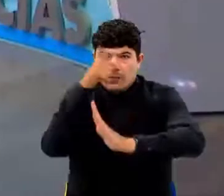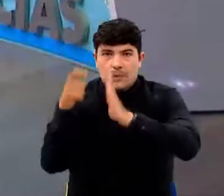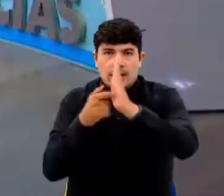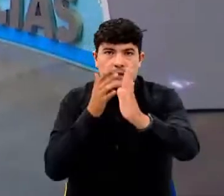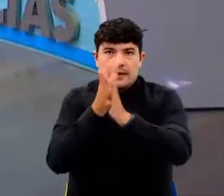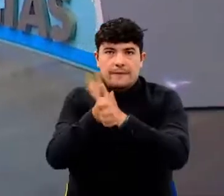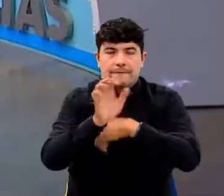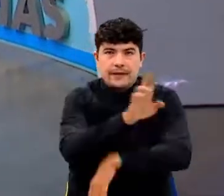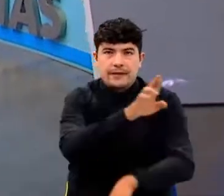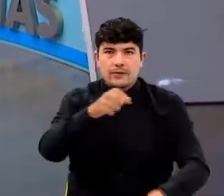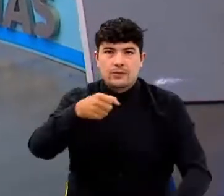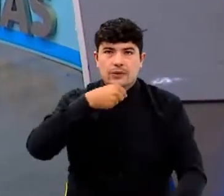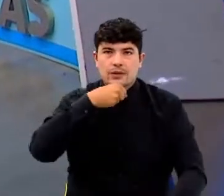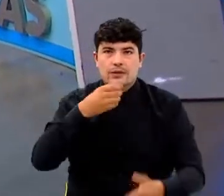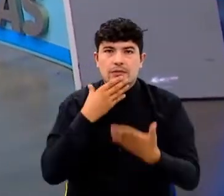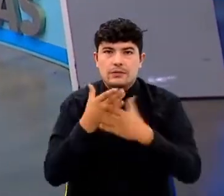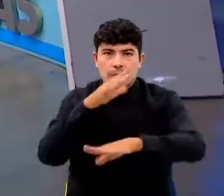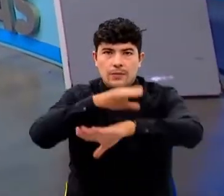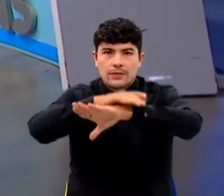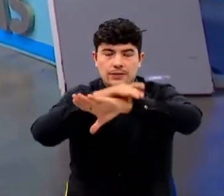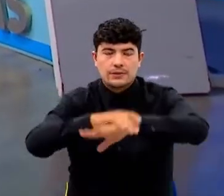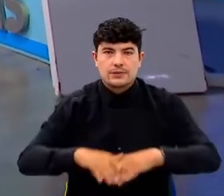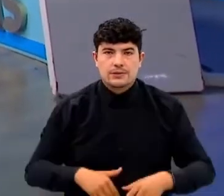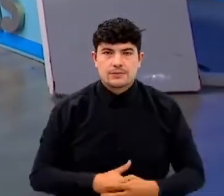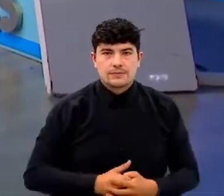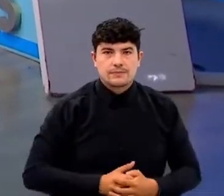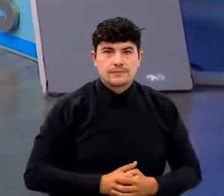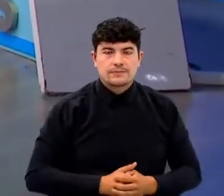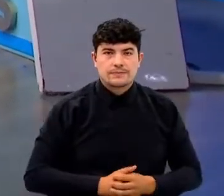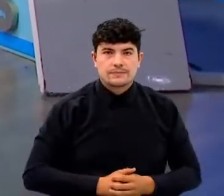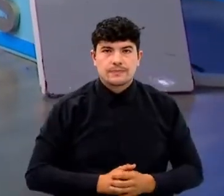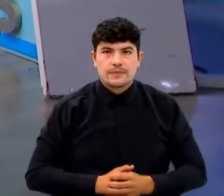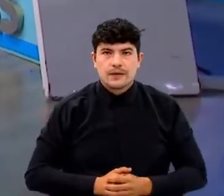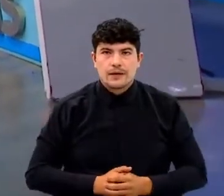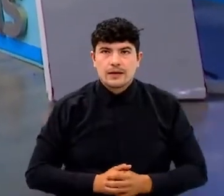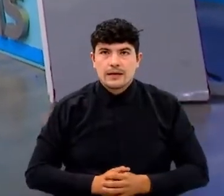información. Continúen ustedes en estudio. Diana López, para Oriente Noticias, estamos informando.